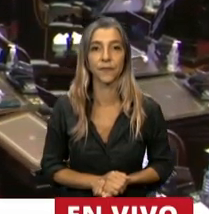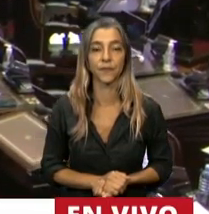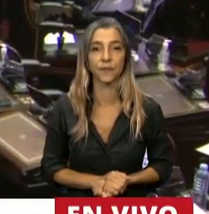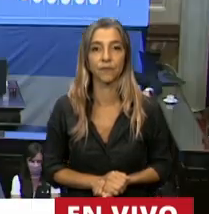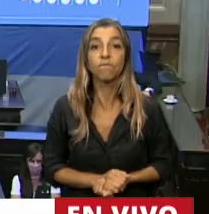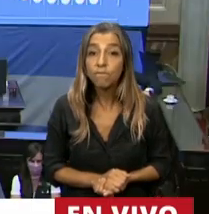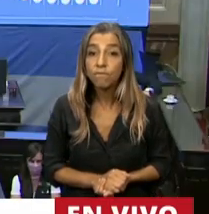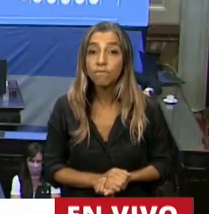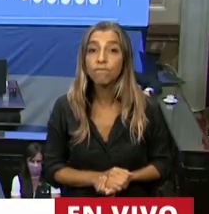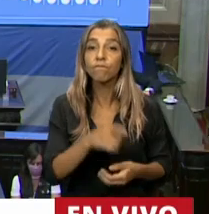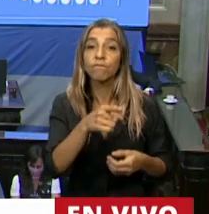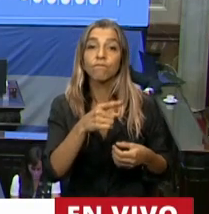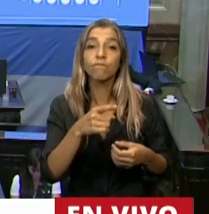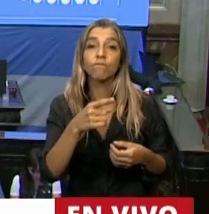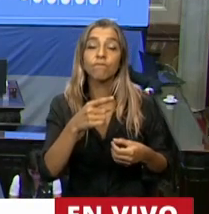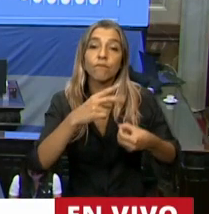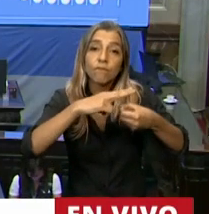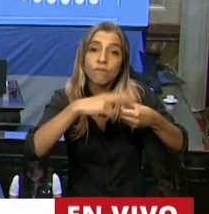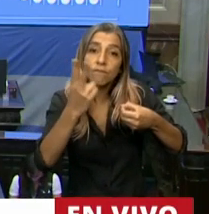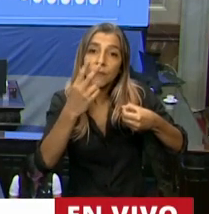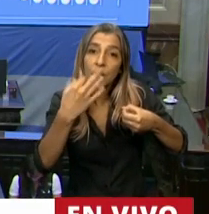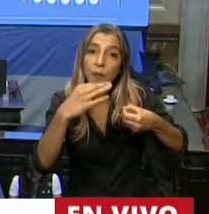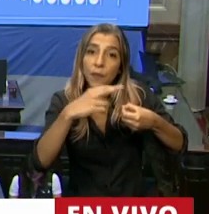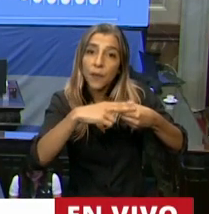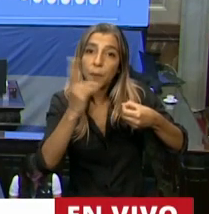se tiene que demostrar de diputado